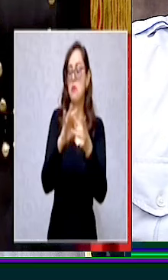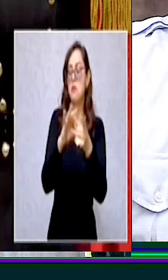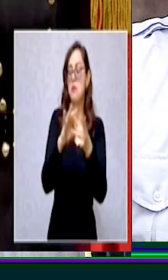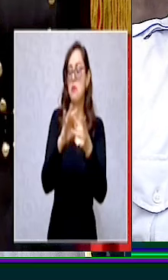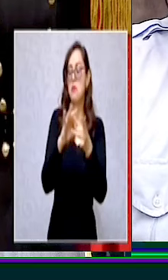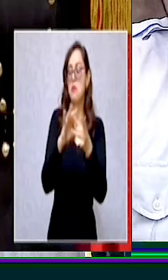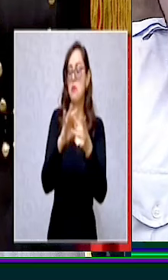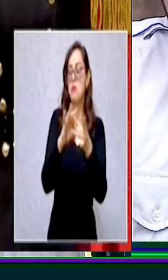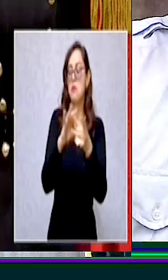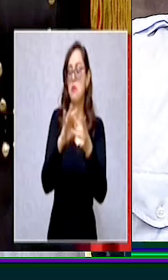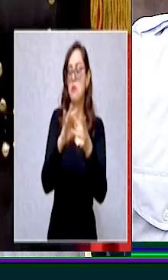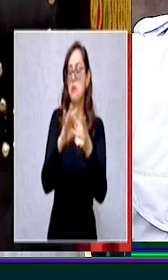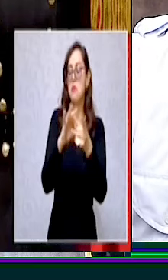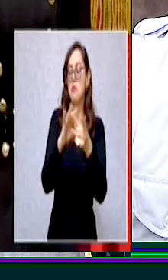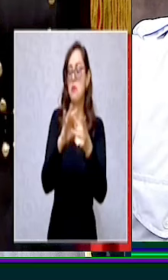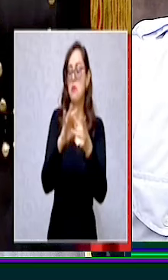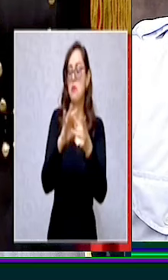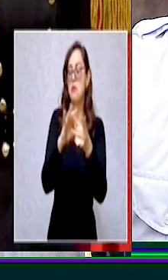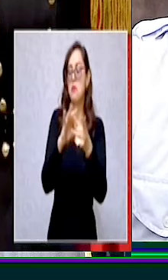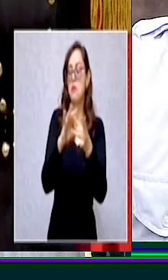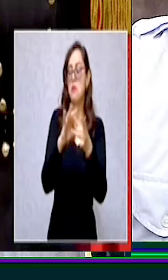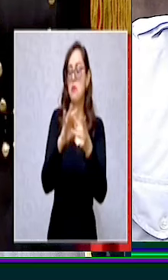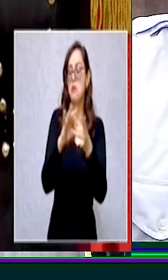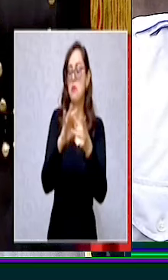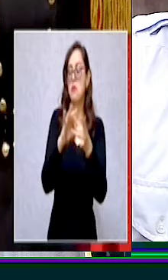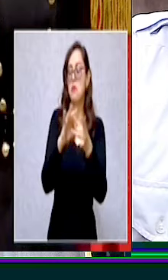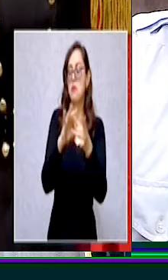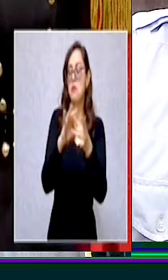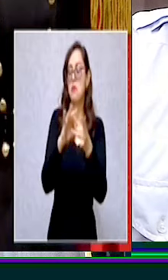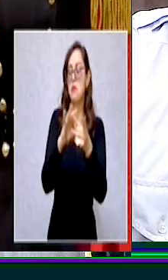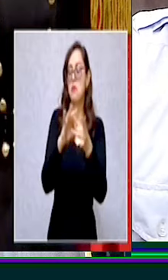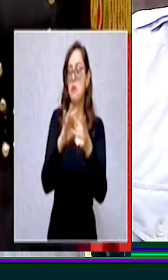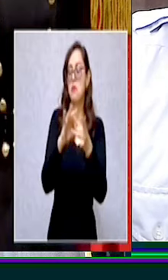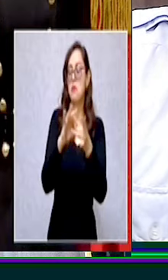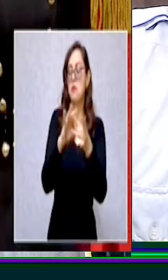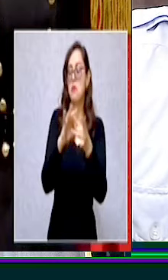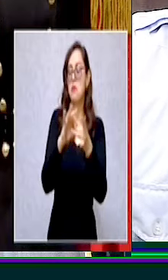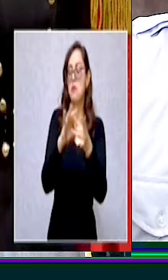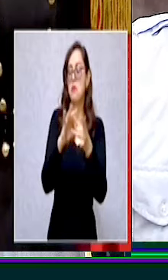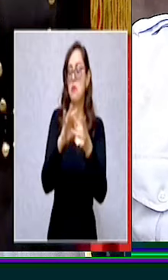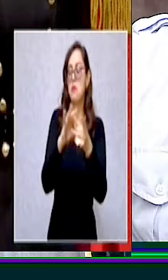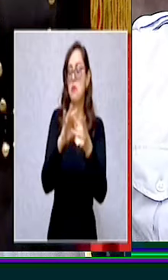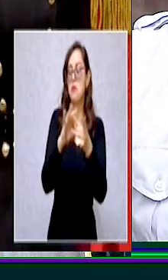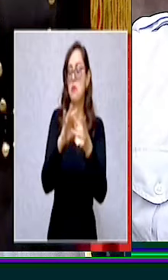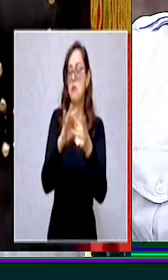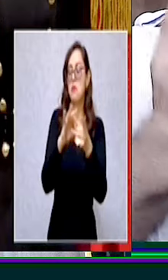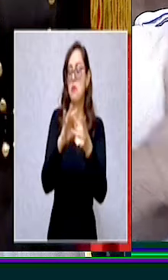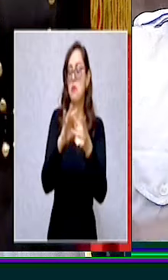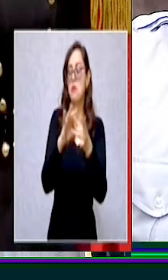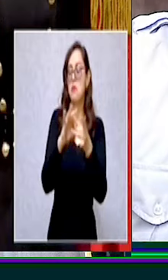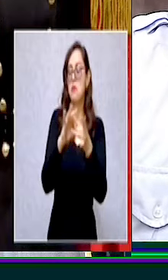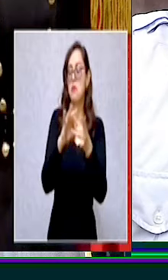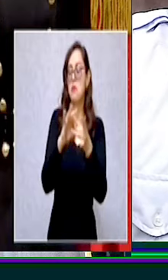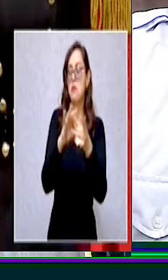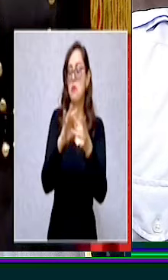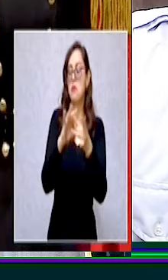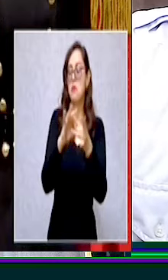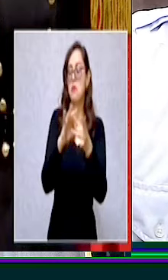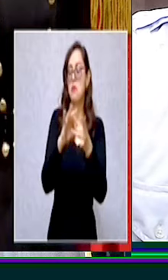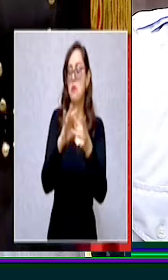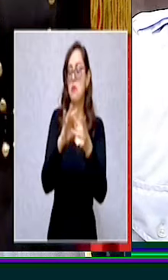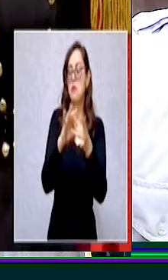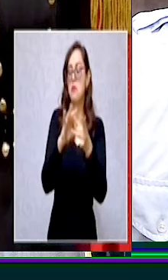México le va bien a Claudia shb y también nos va bien a todos Okay entonces pues mis más sinceras